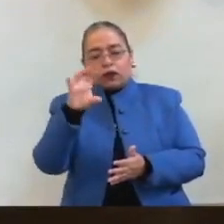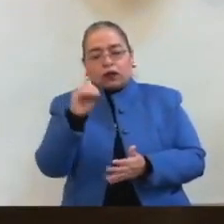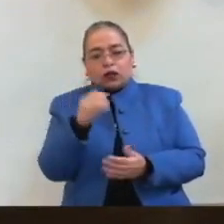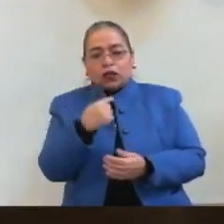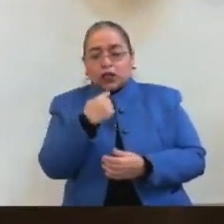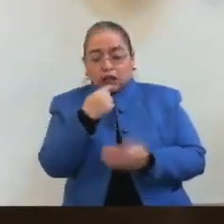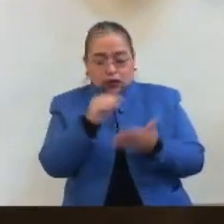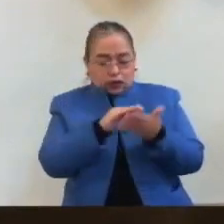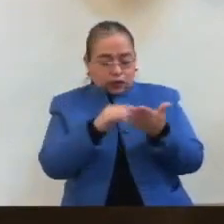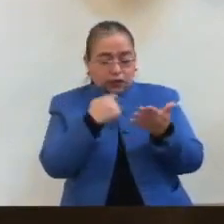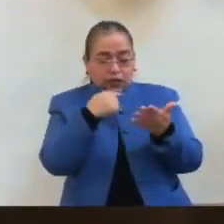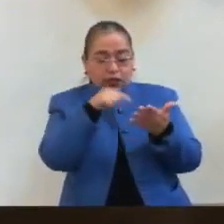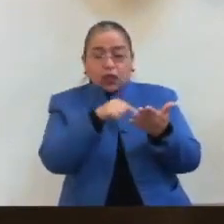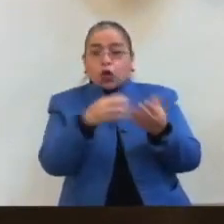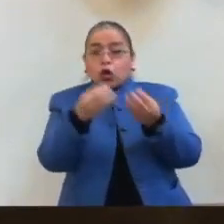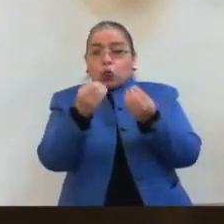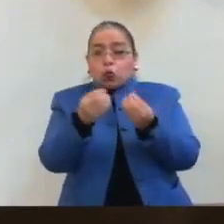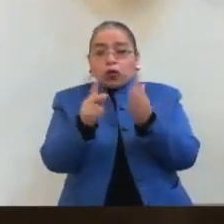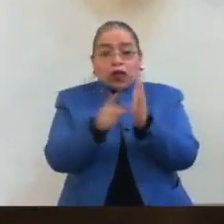ocasiones